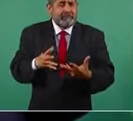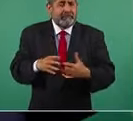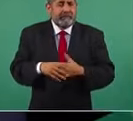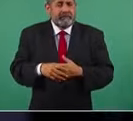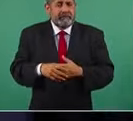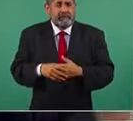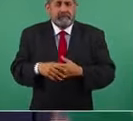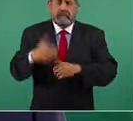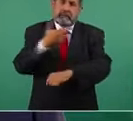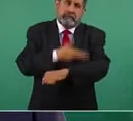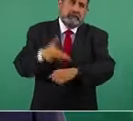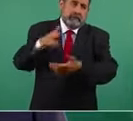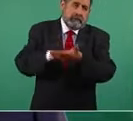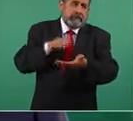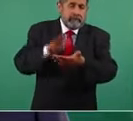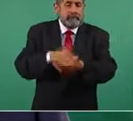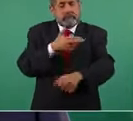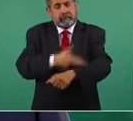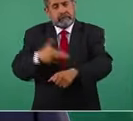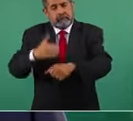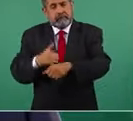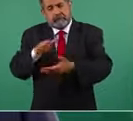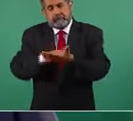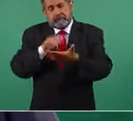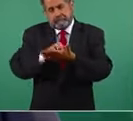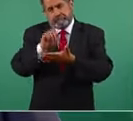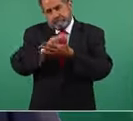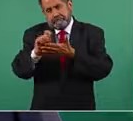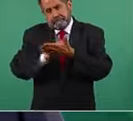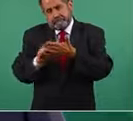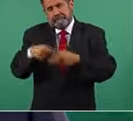como hay que hacer trámites y hay